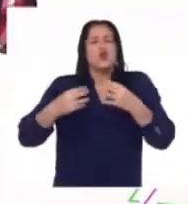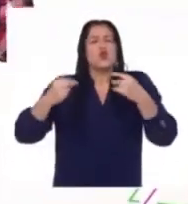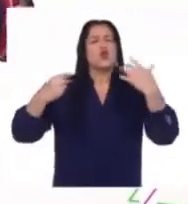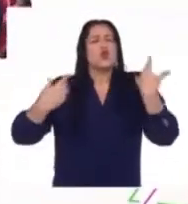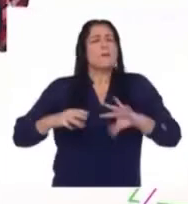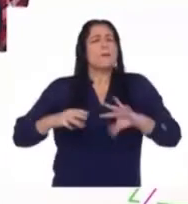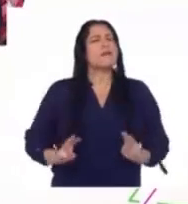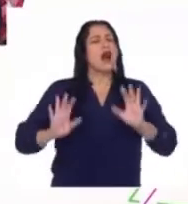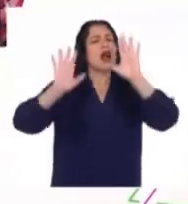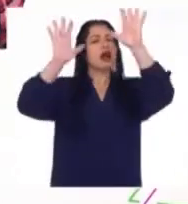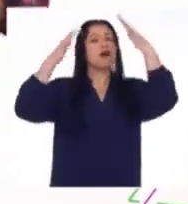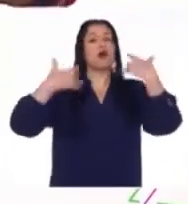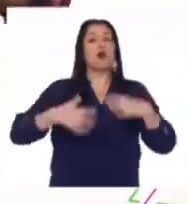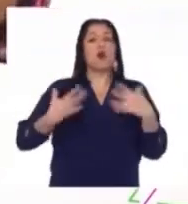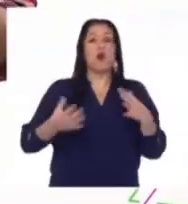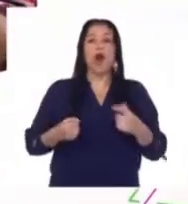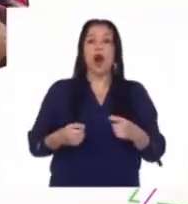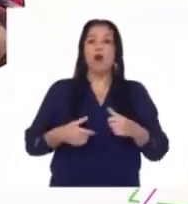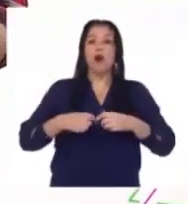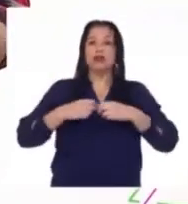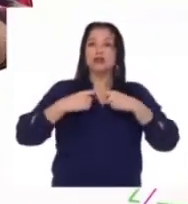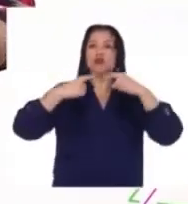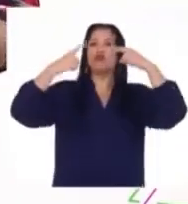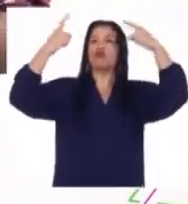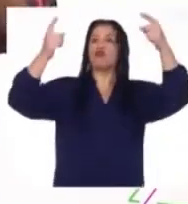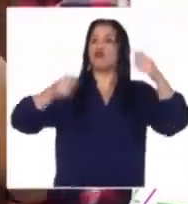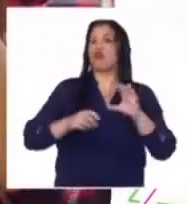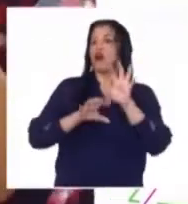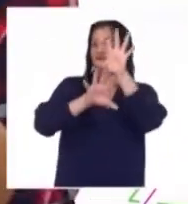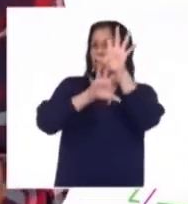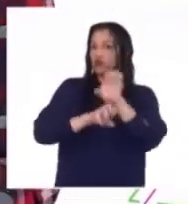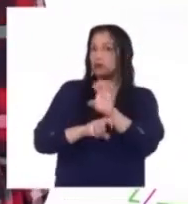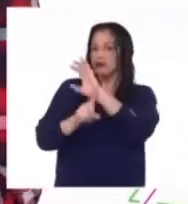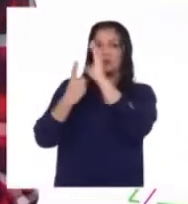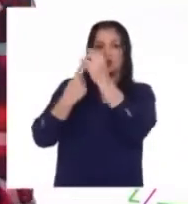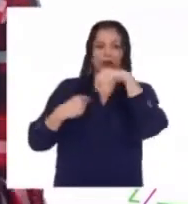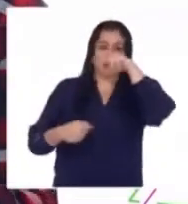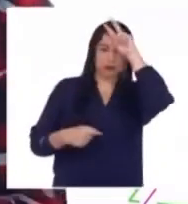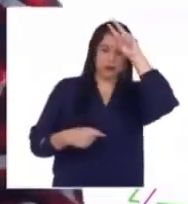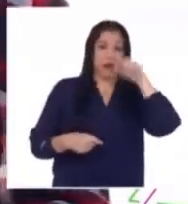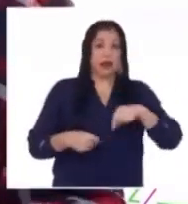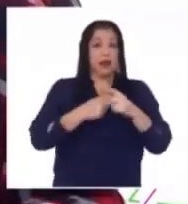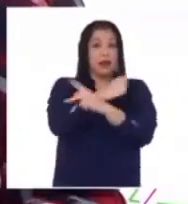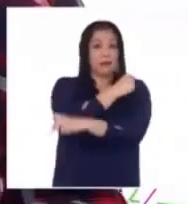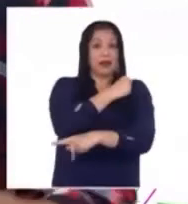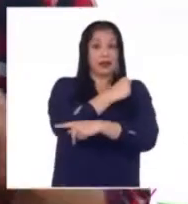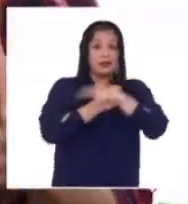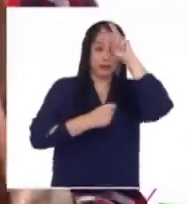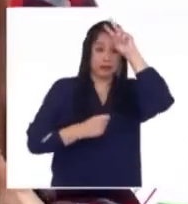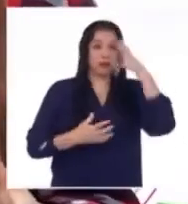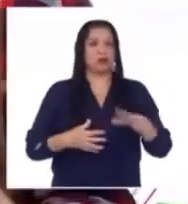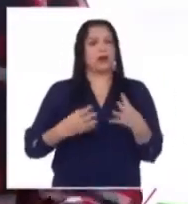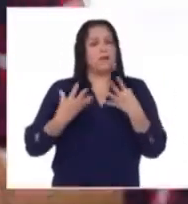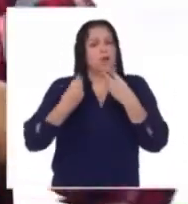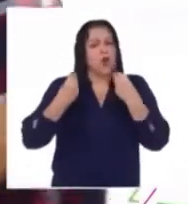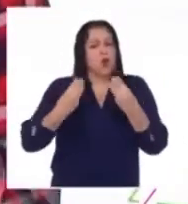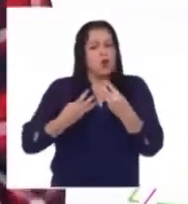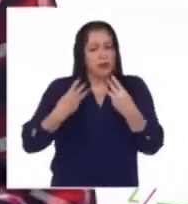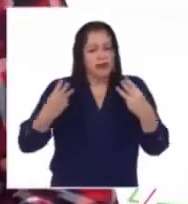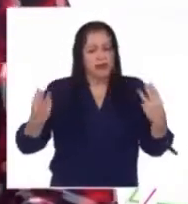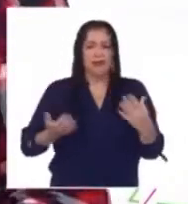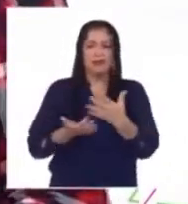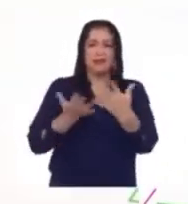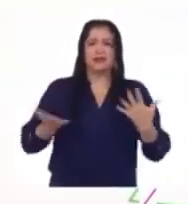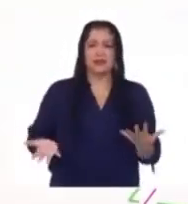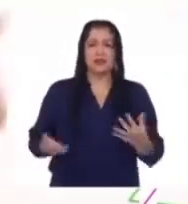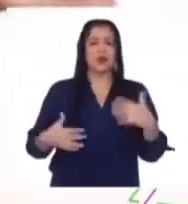que engrandece nuestra cultura y costumbres. Nuestro país es muy rico en patrimonio material e